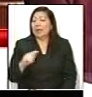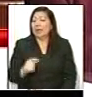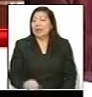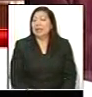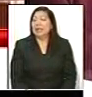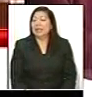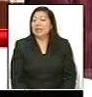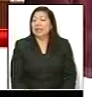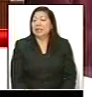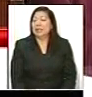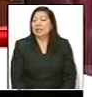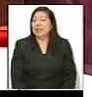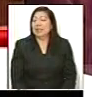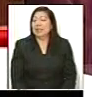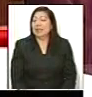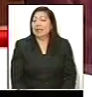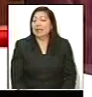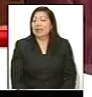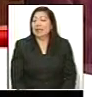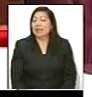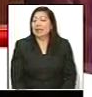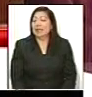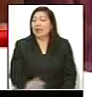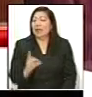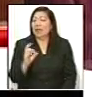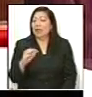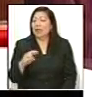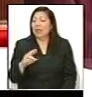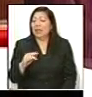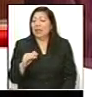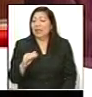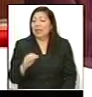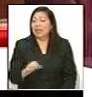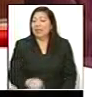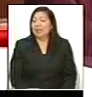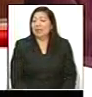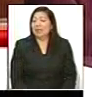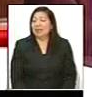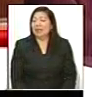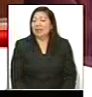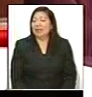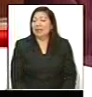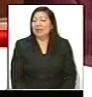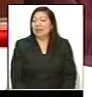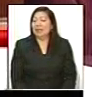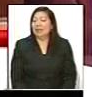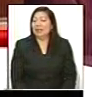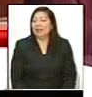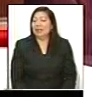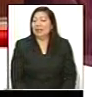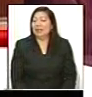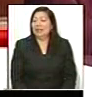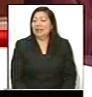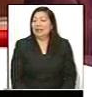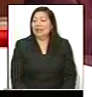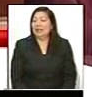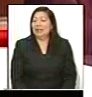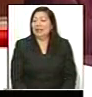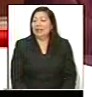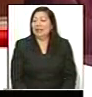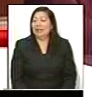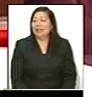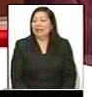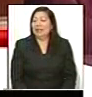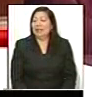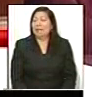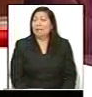Jara Sondrío, Patricia Donaire, la única sobreviviente, por lo menos el presente acá, Carlos Fernández de